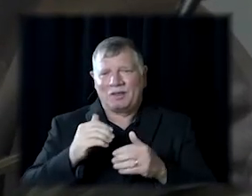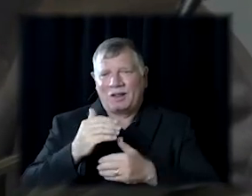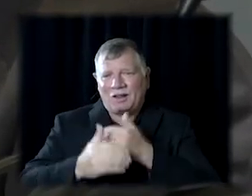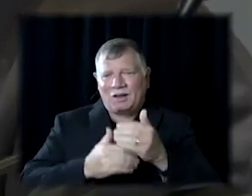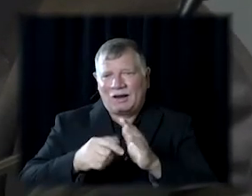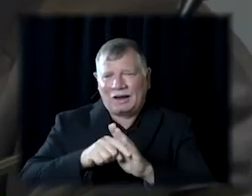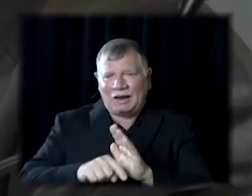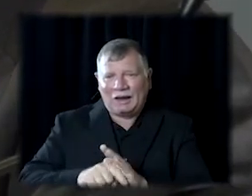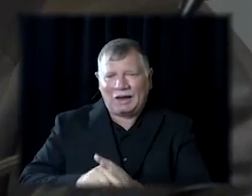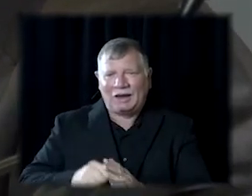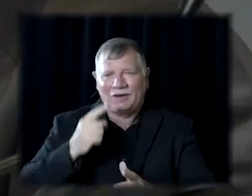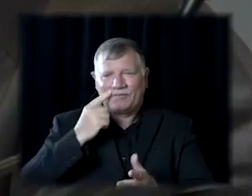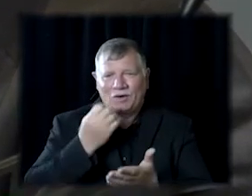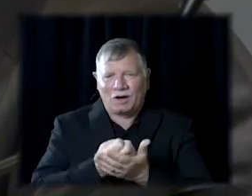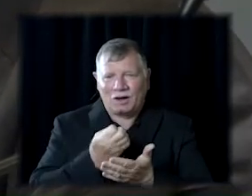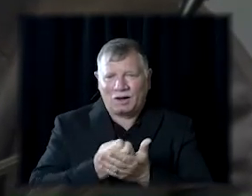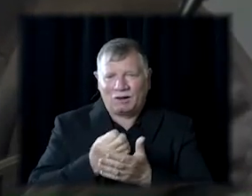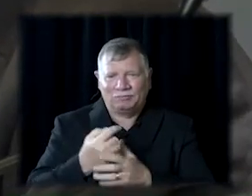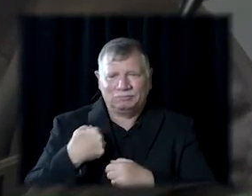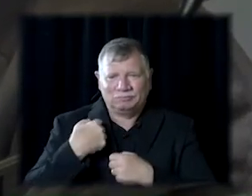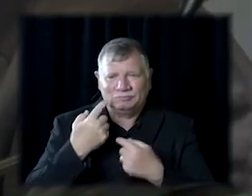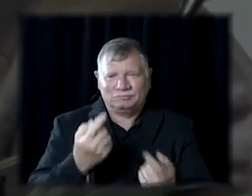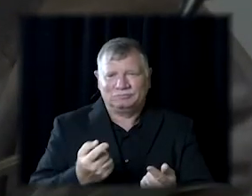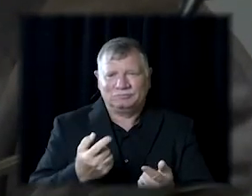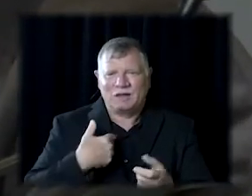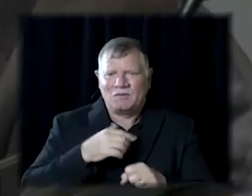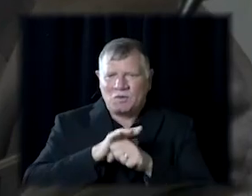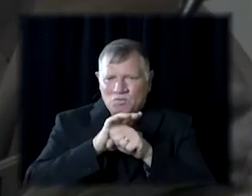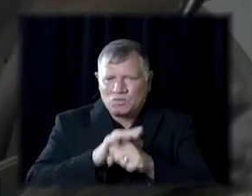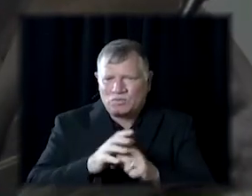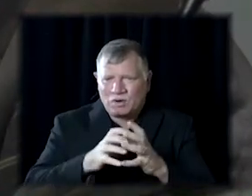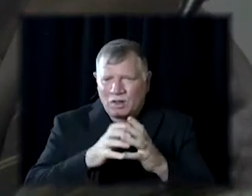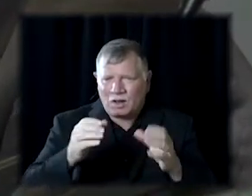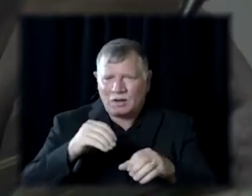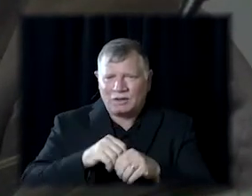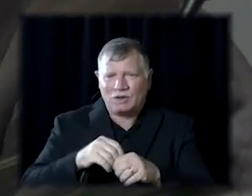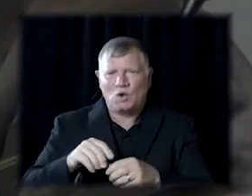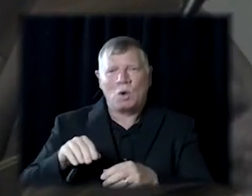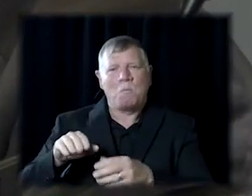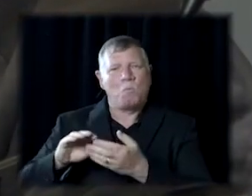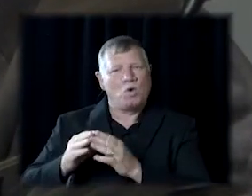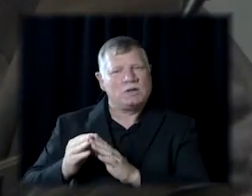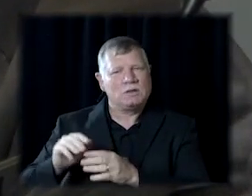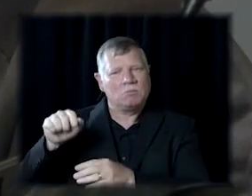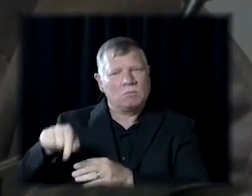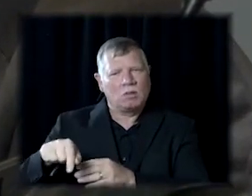prolongado negativo que hemos tenido en Puerto Rico, le ha puesto unas presiones extraordinarias a los municipios.